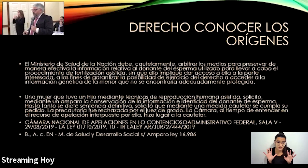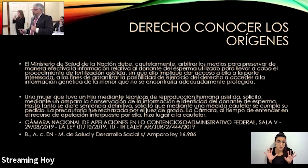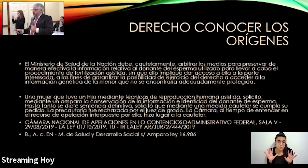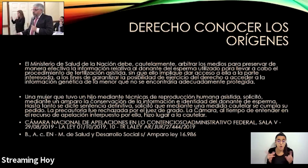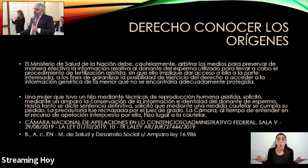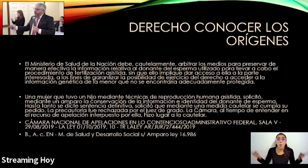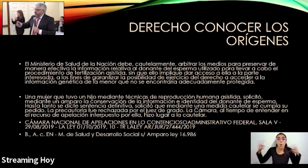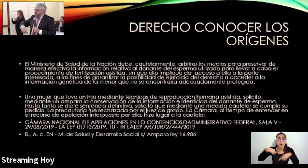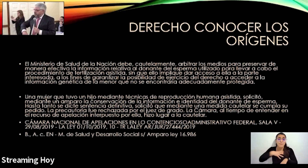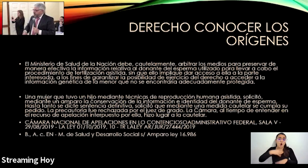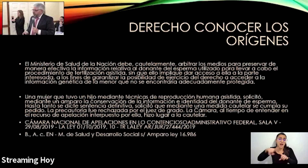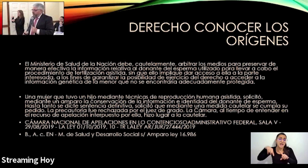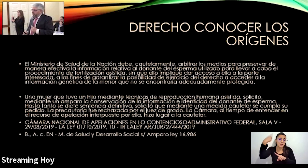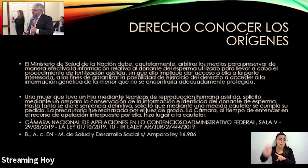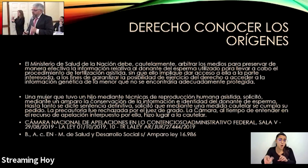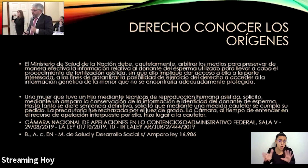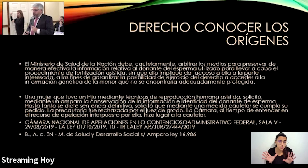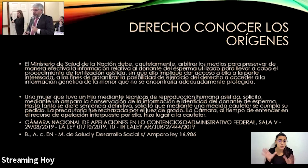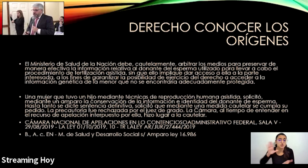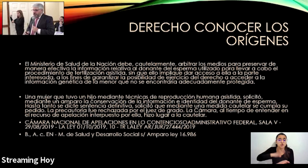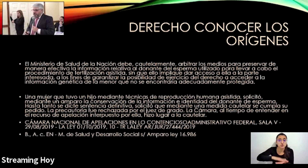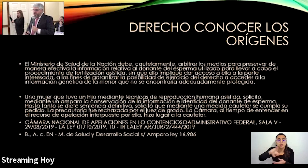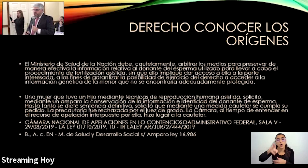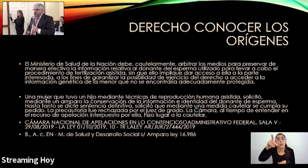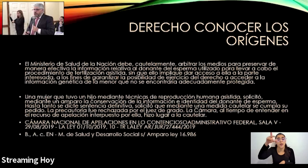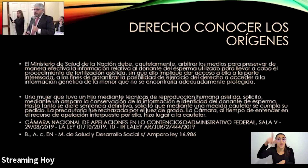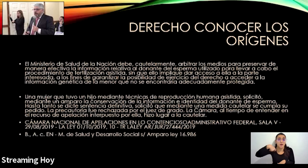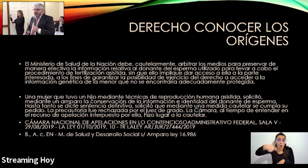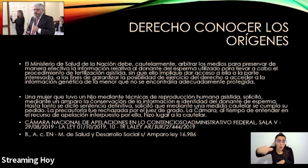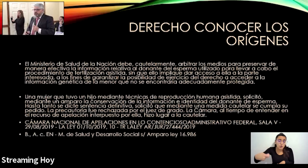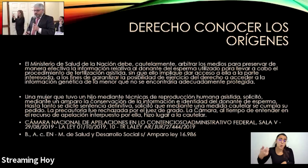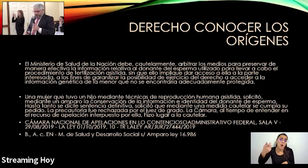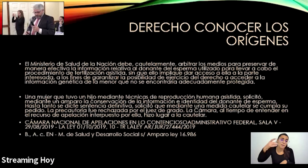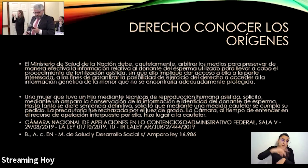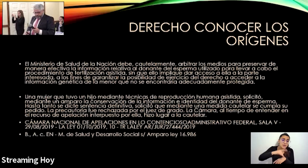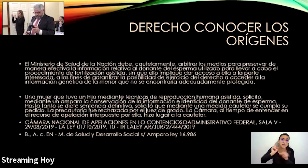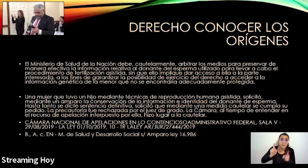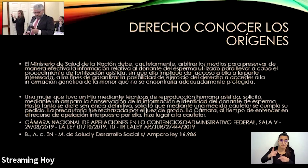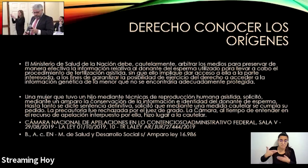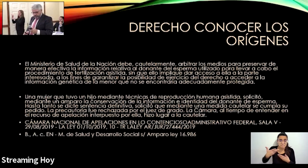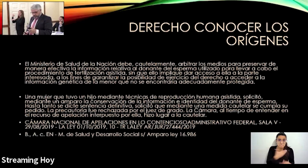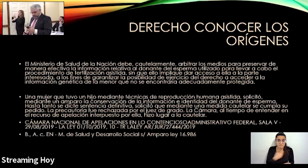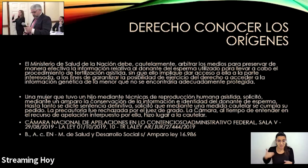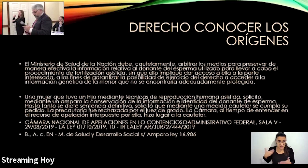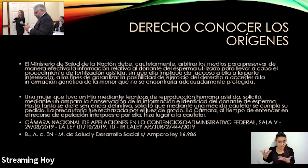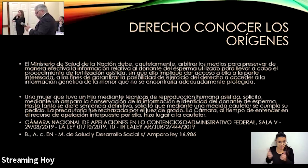clase que viene con coberturas médicas y maternidad subrogada, ¿sí? Abrimos.